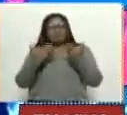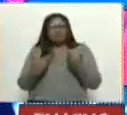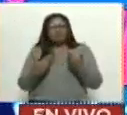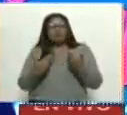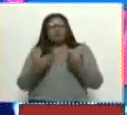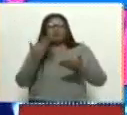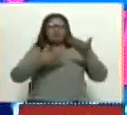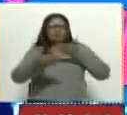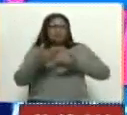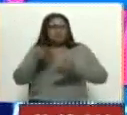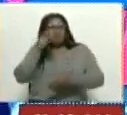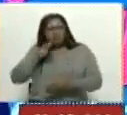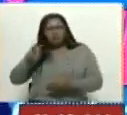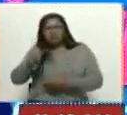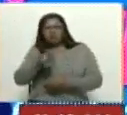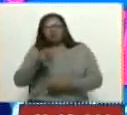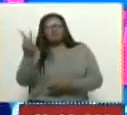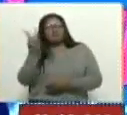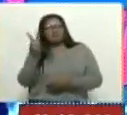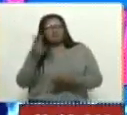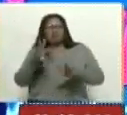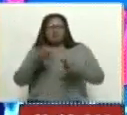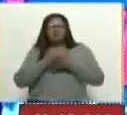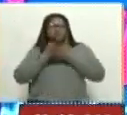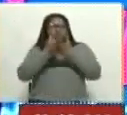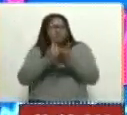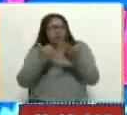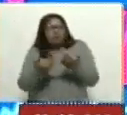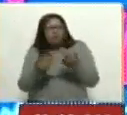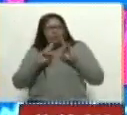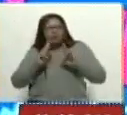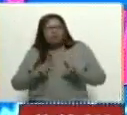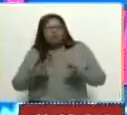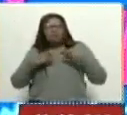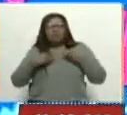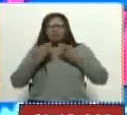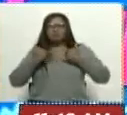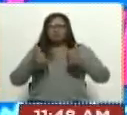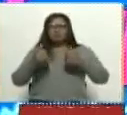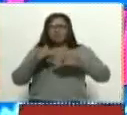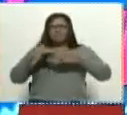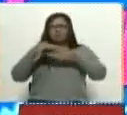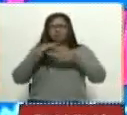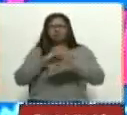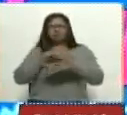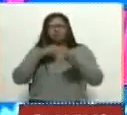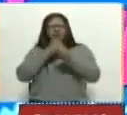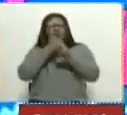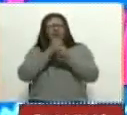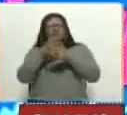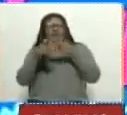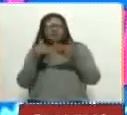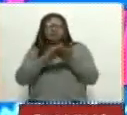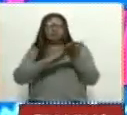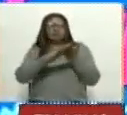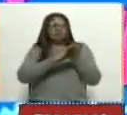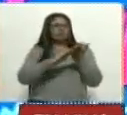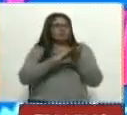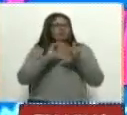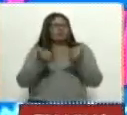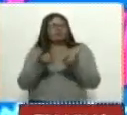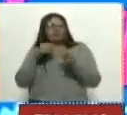desde el pueblo venezolano ayudar a que la humanidad viva con dignidad estamos trabajando también en recuperar y en